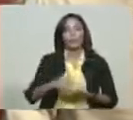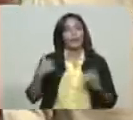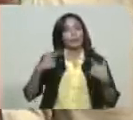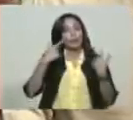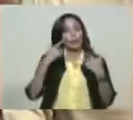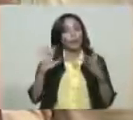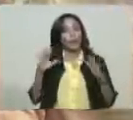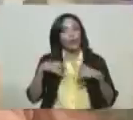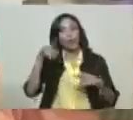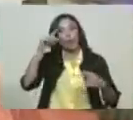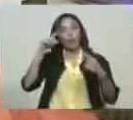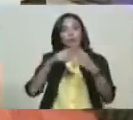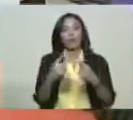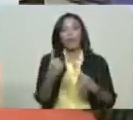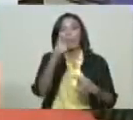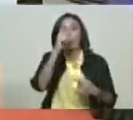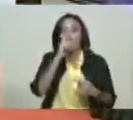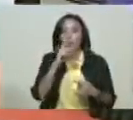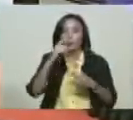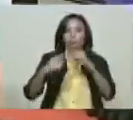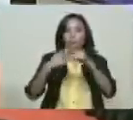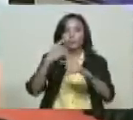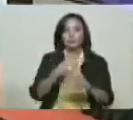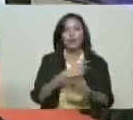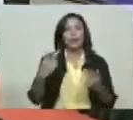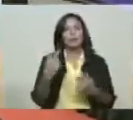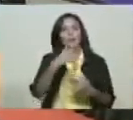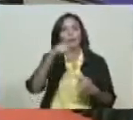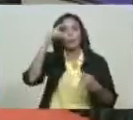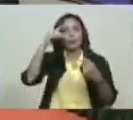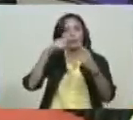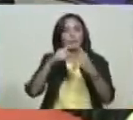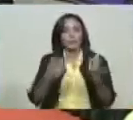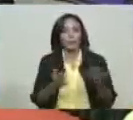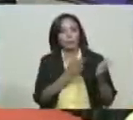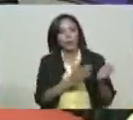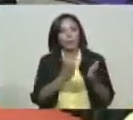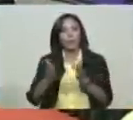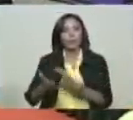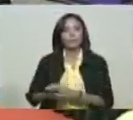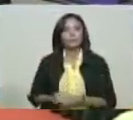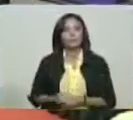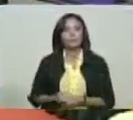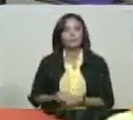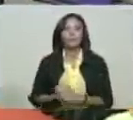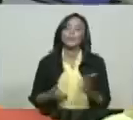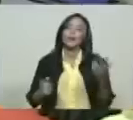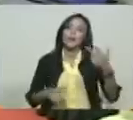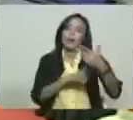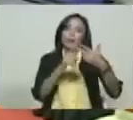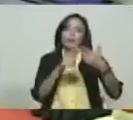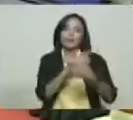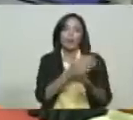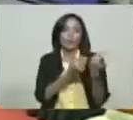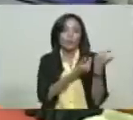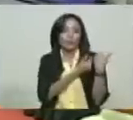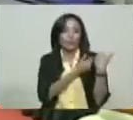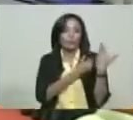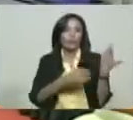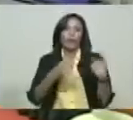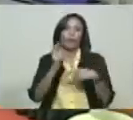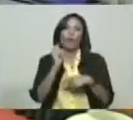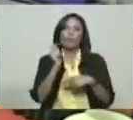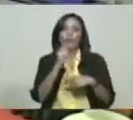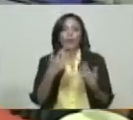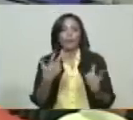tarea hoy a un año. La segunda gran tarea. Y la tercera gran tarea, compañero, no